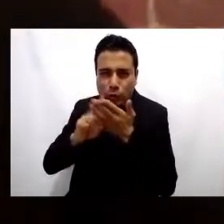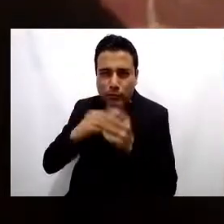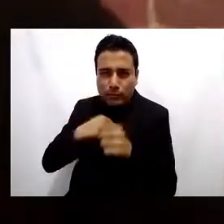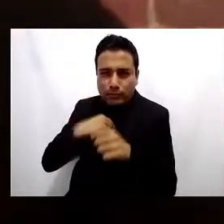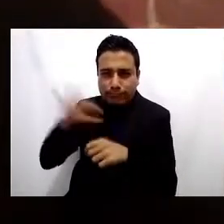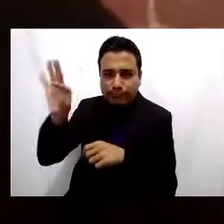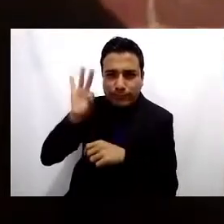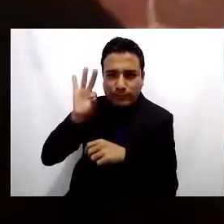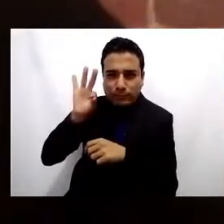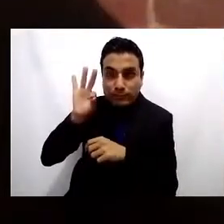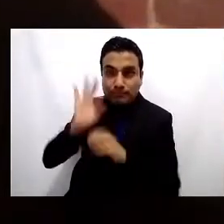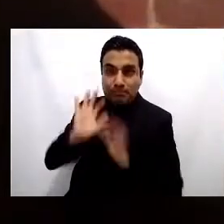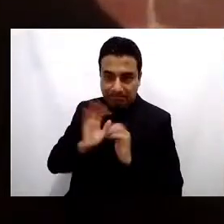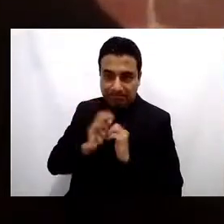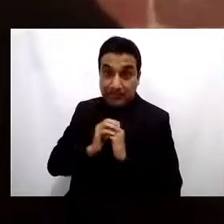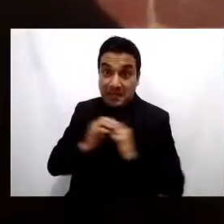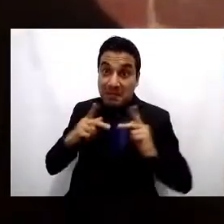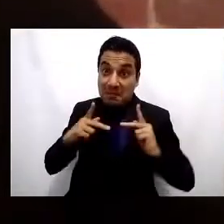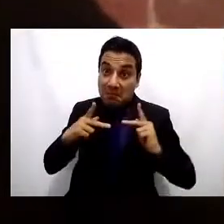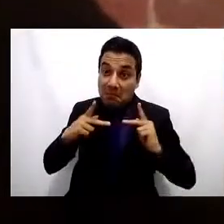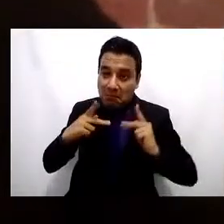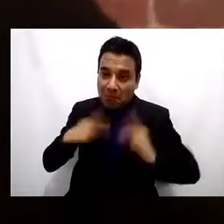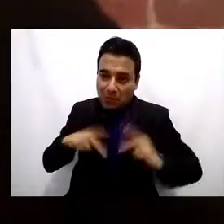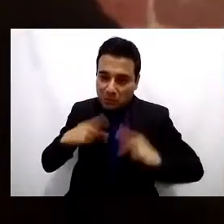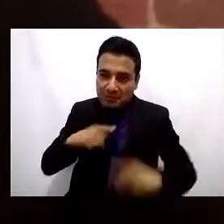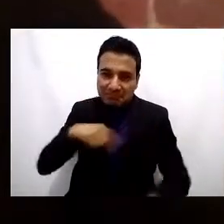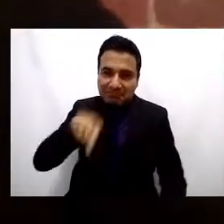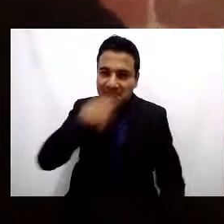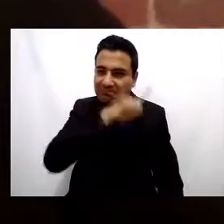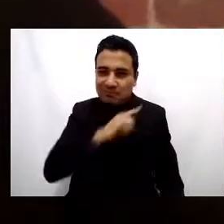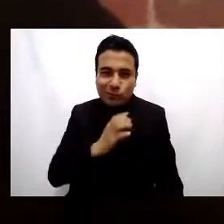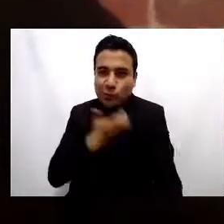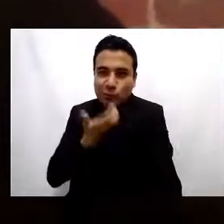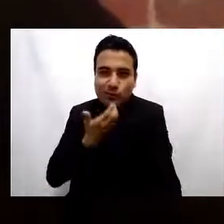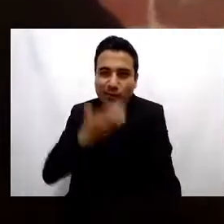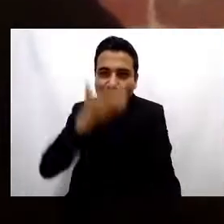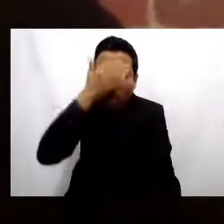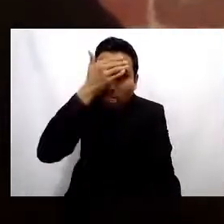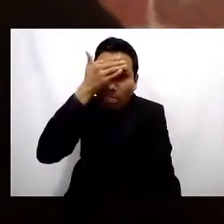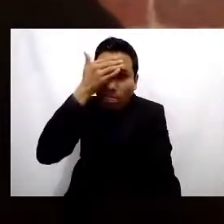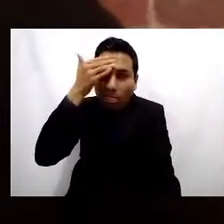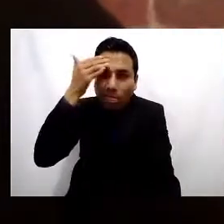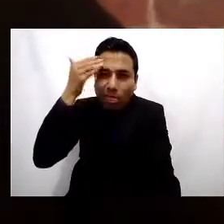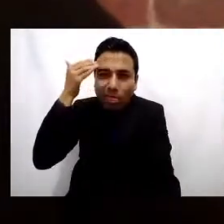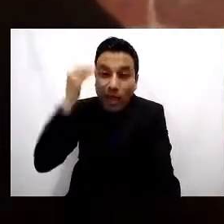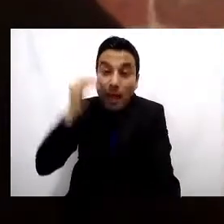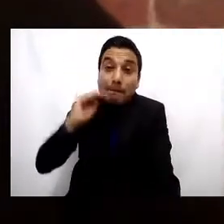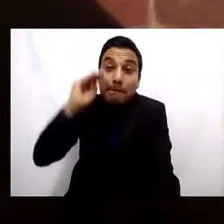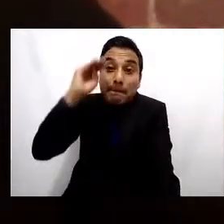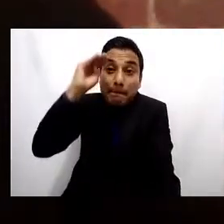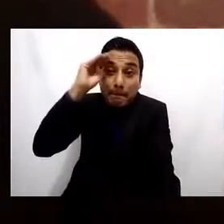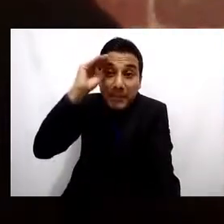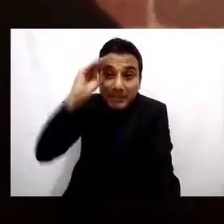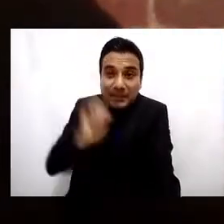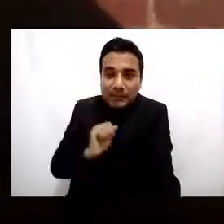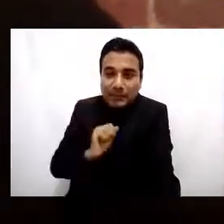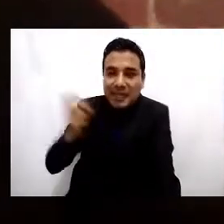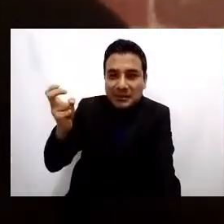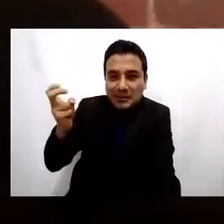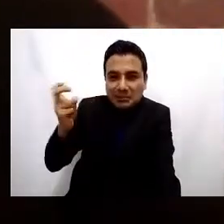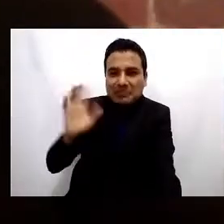se suele pensar con ingenuidad que se trata en realidad de una idea